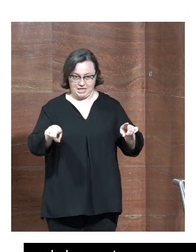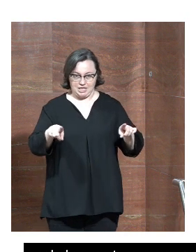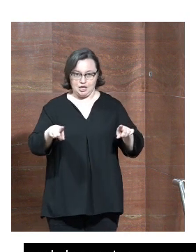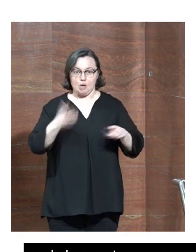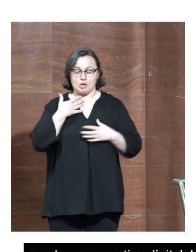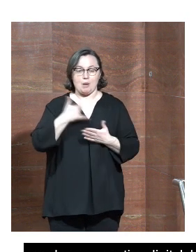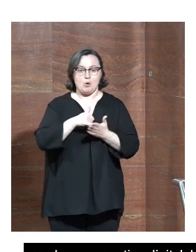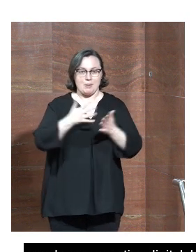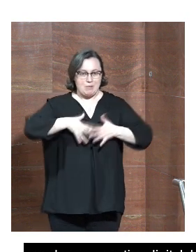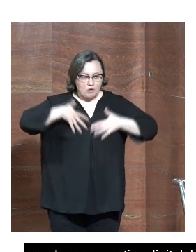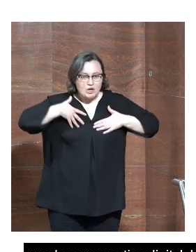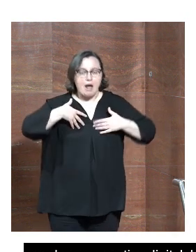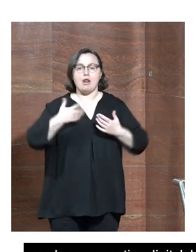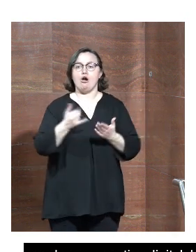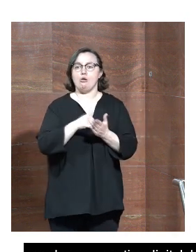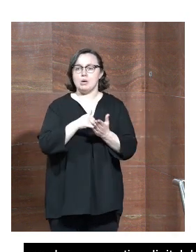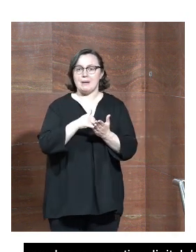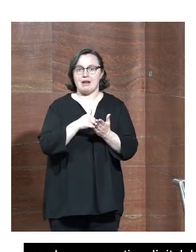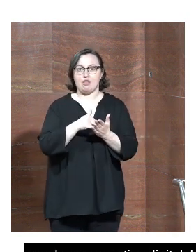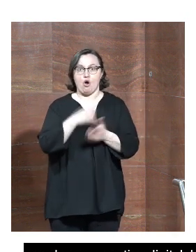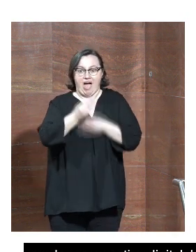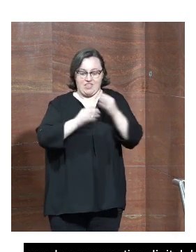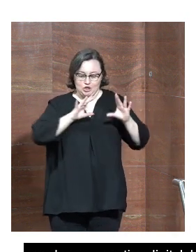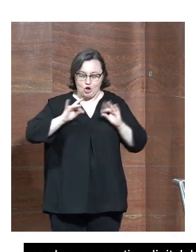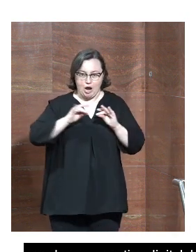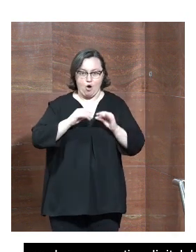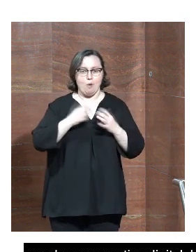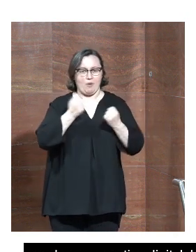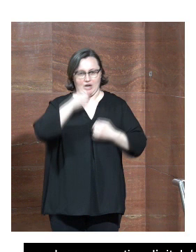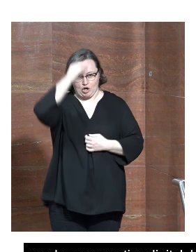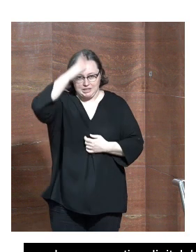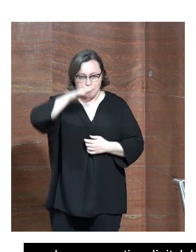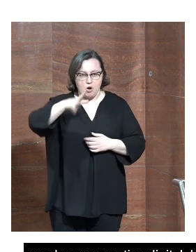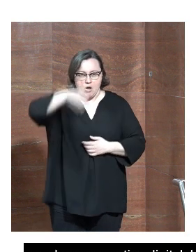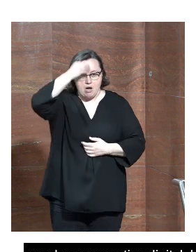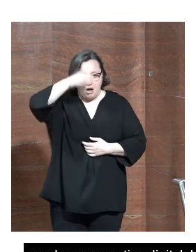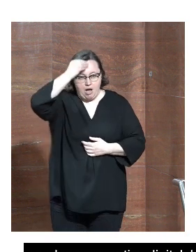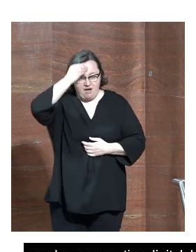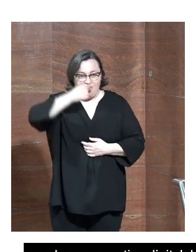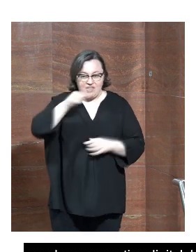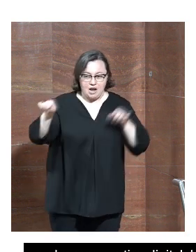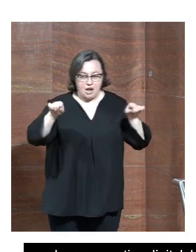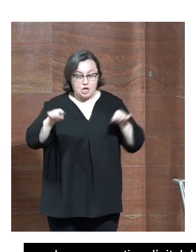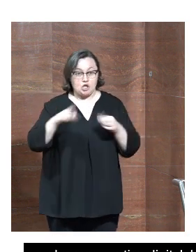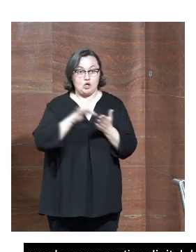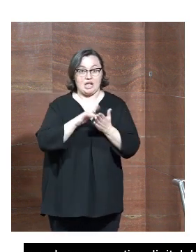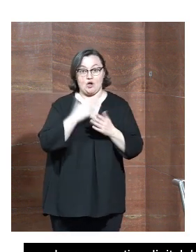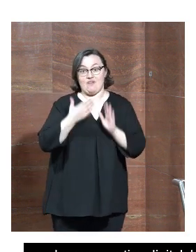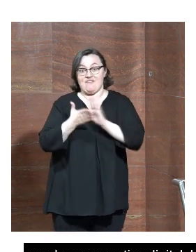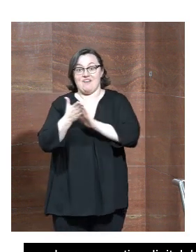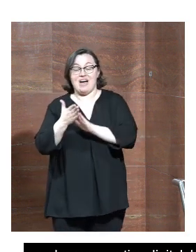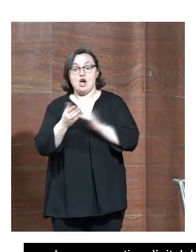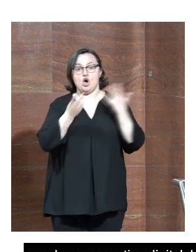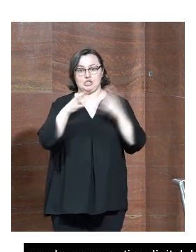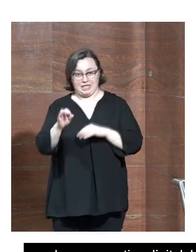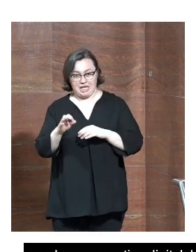a vulnerabilidad emocional, en cuanto a poder cognitivo, en cuanto a poder retentivo. Yo puedo aprender, yo estoy cercano a los